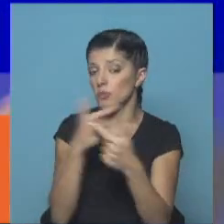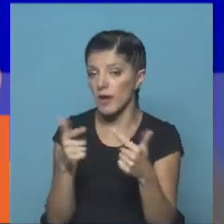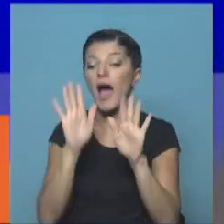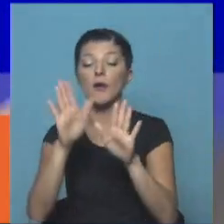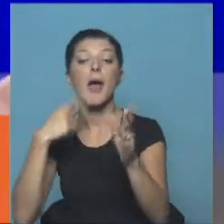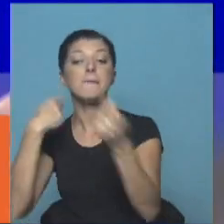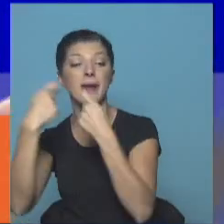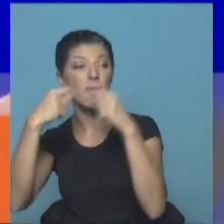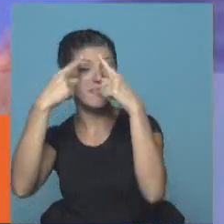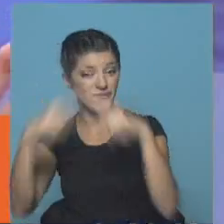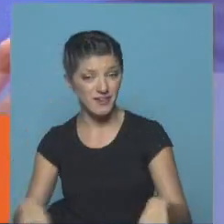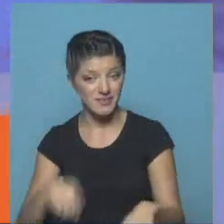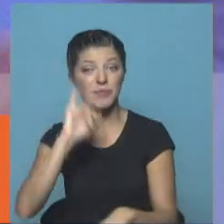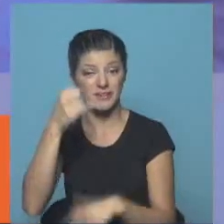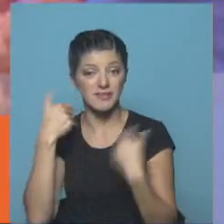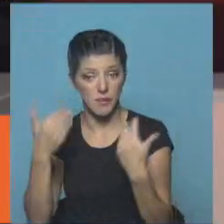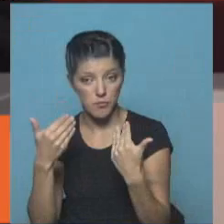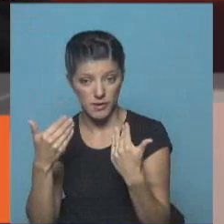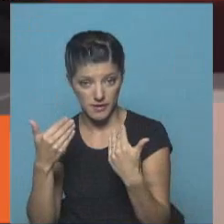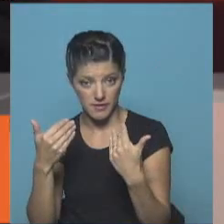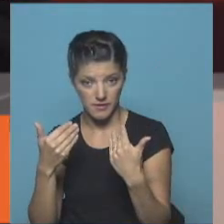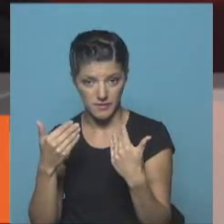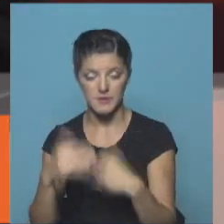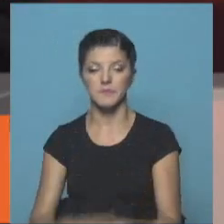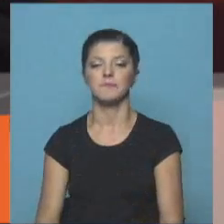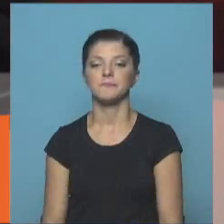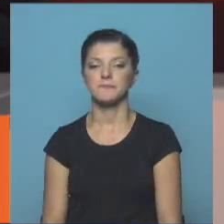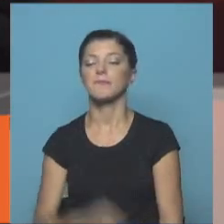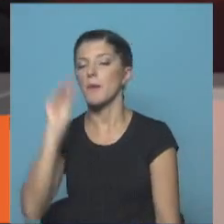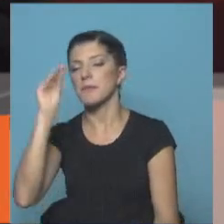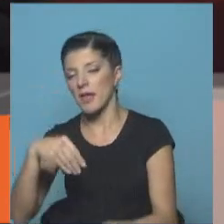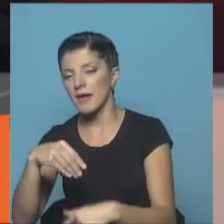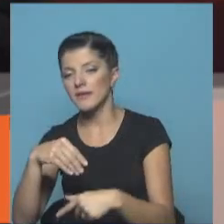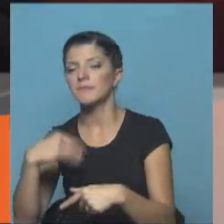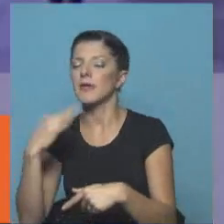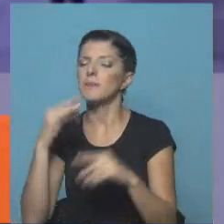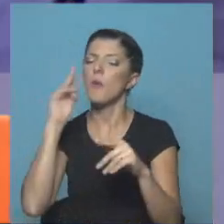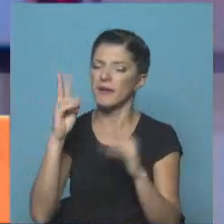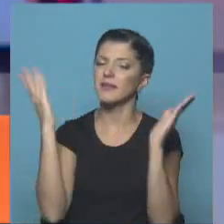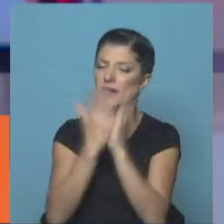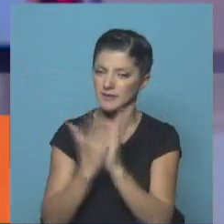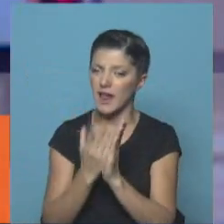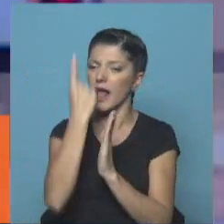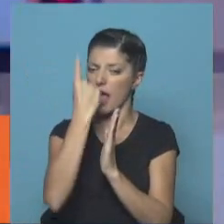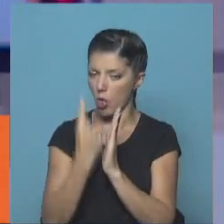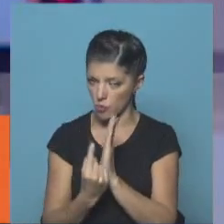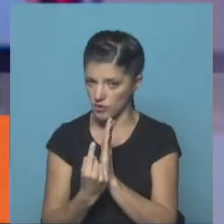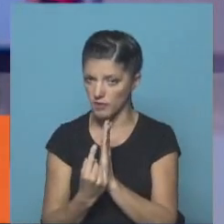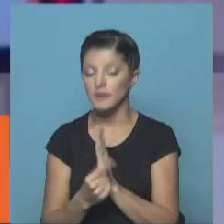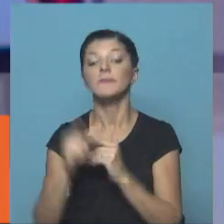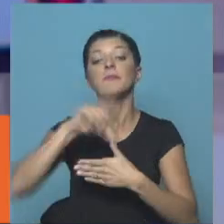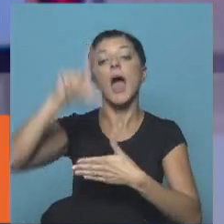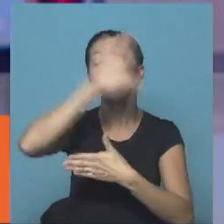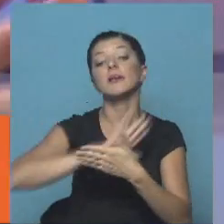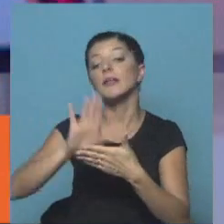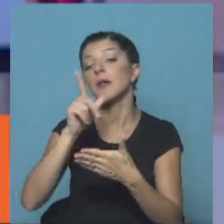Paraguay es otra cuestión, pero Paraguay sí puede perder. Bueno, hay una condición. Tenemos que ver un poco cuáles son las agendas. Creo que me parece que en América Latina tenemos una